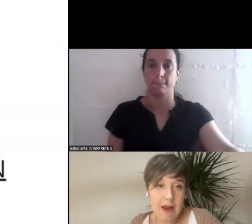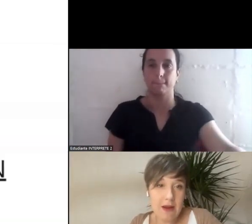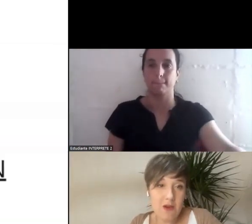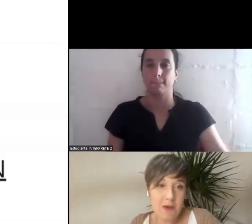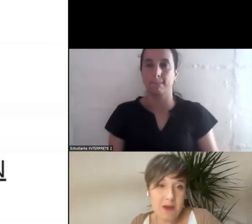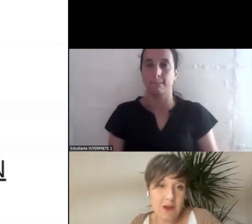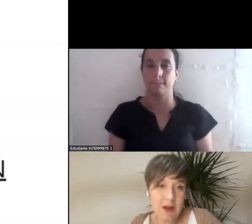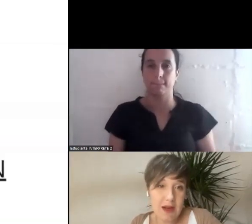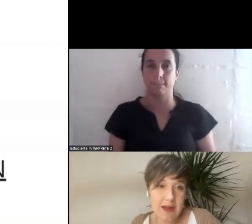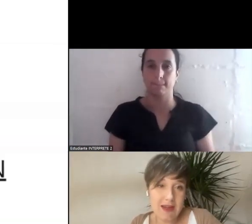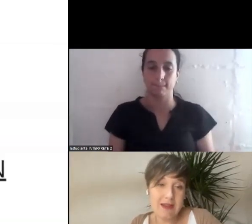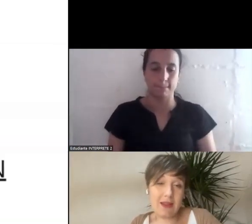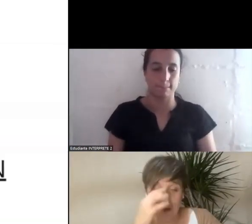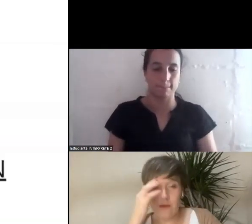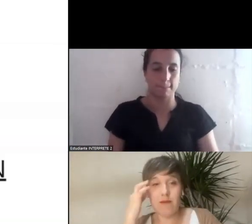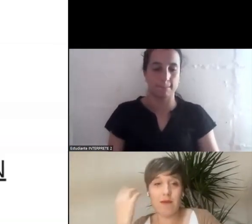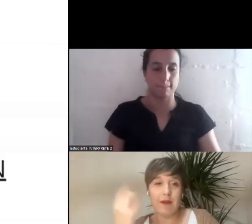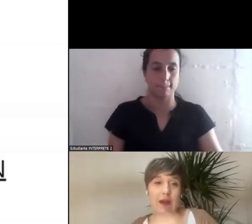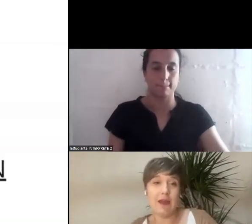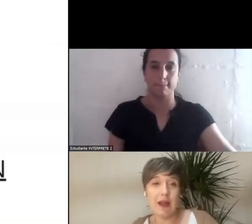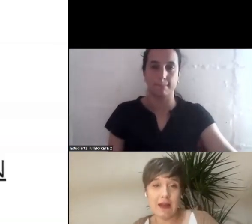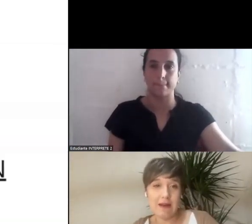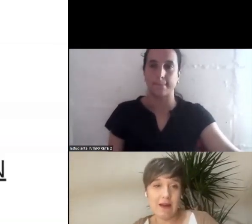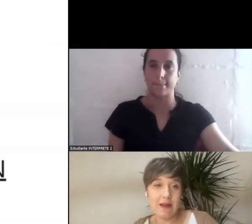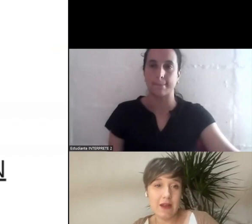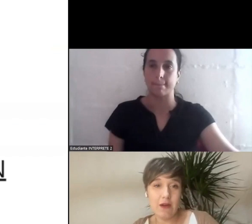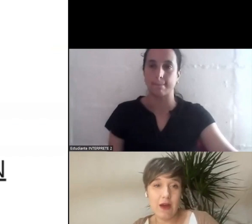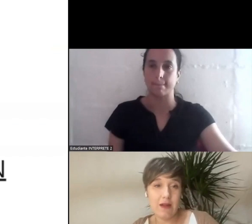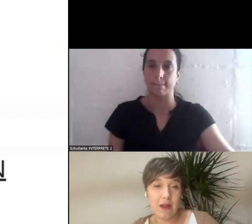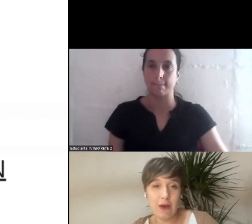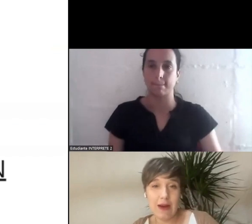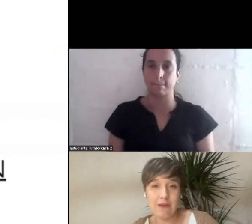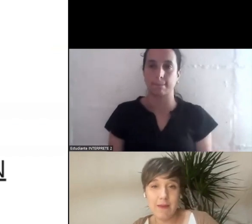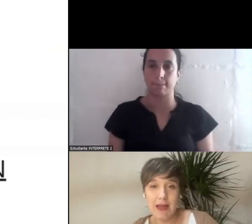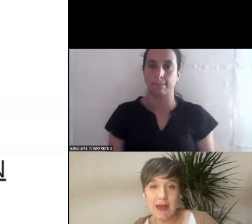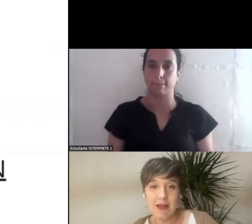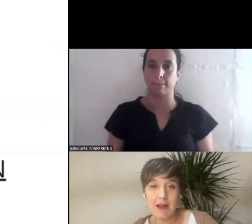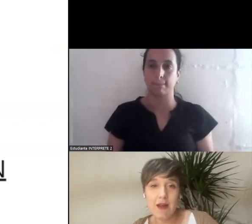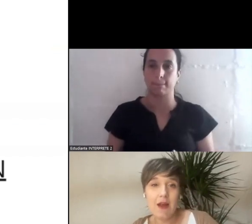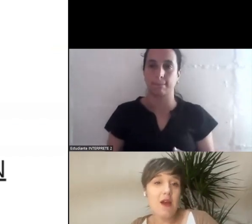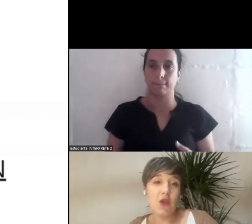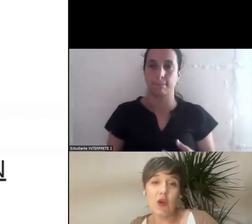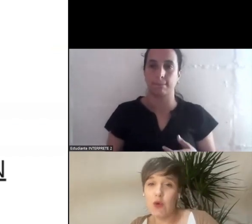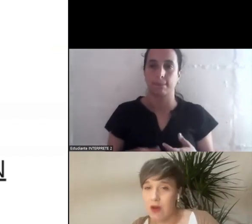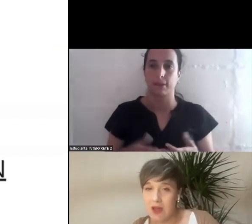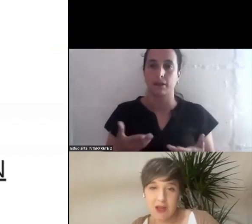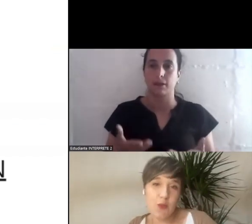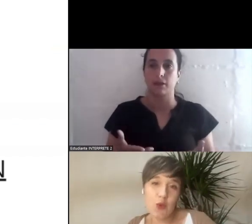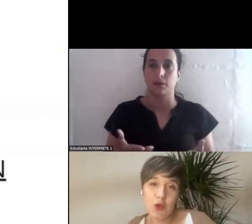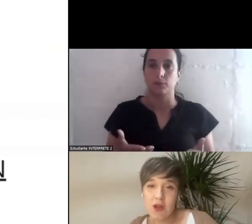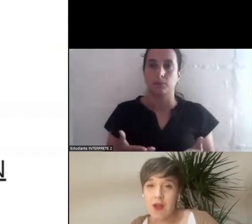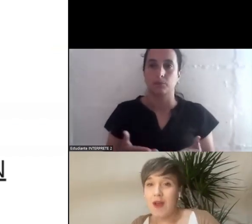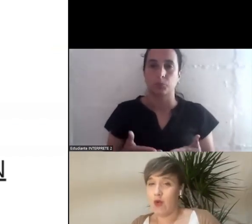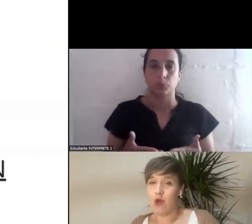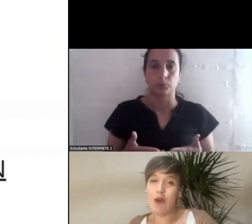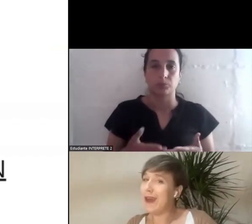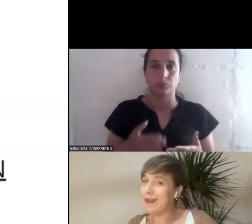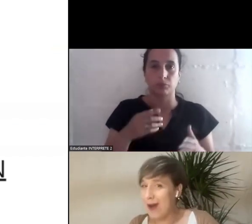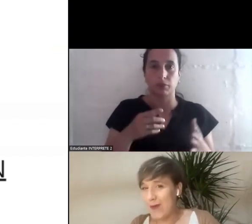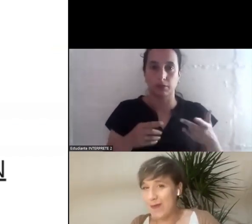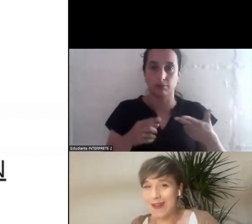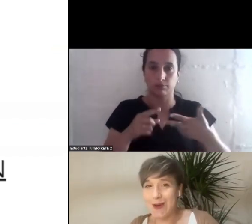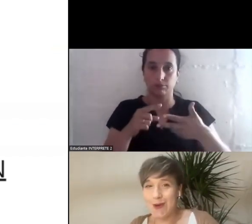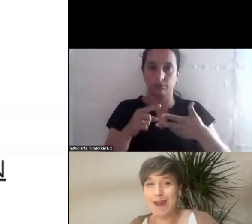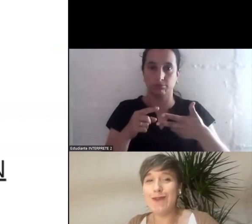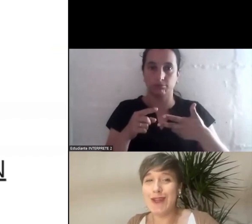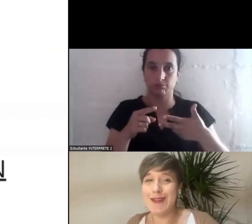Vamos a hablar de los profesionales, de esa atención de la que estaba relatando ahora, la atención a las familias. Yo he puesto aquí 3 puntos, no es una guía